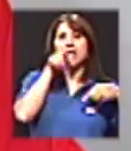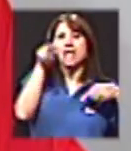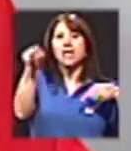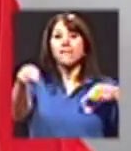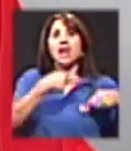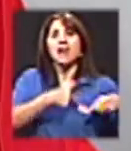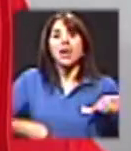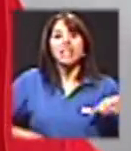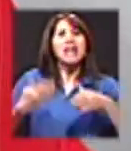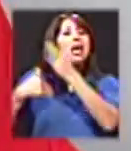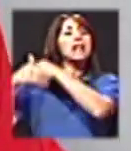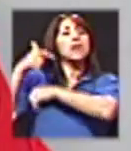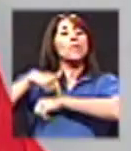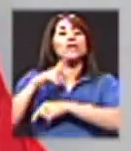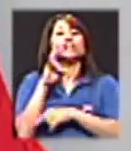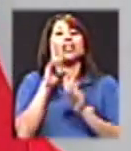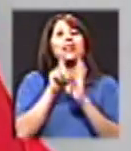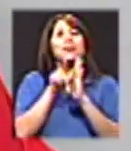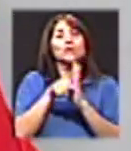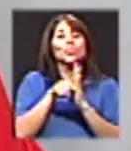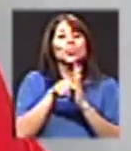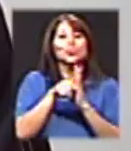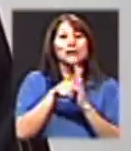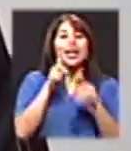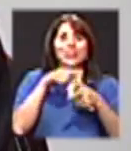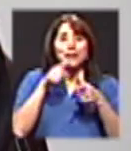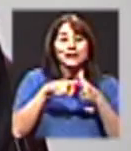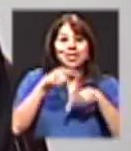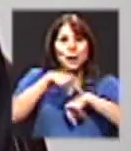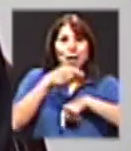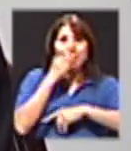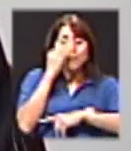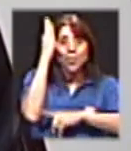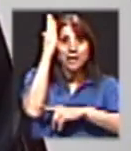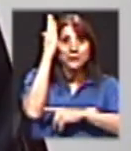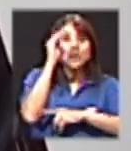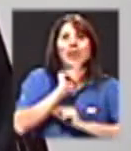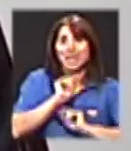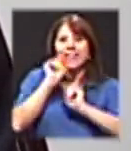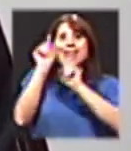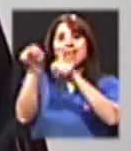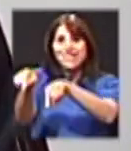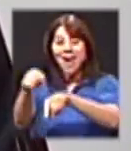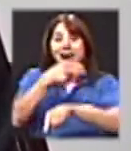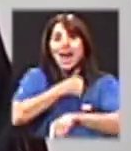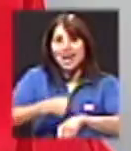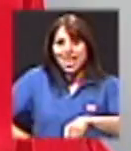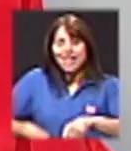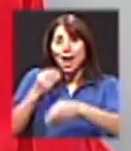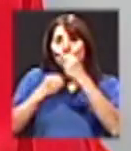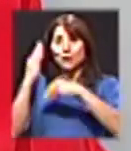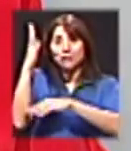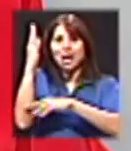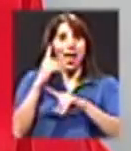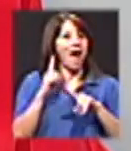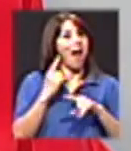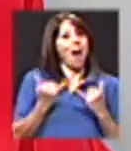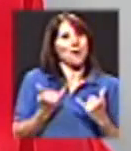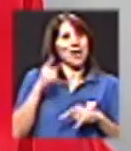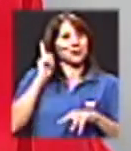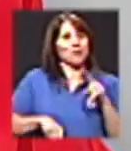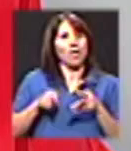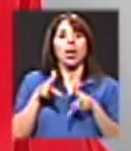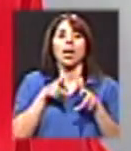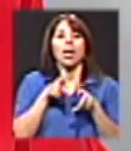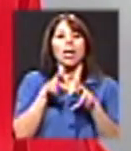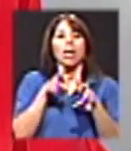almorzar. Ahora no lo podríamos hacer, ¿verdad? Ahora sería absolutamente imposible. Sí, realmente esas